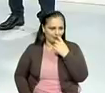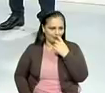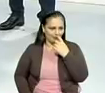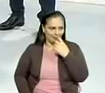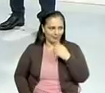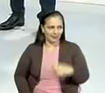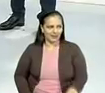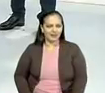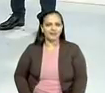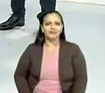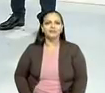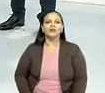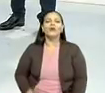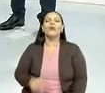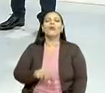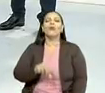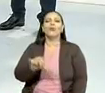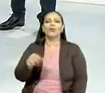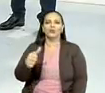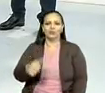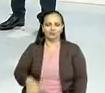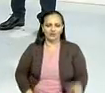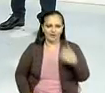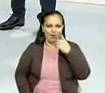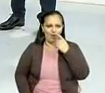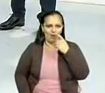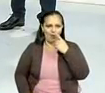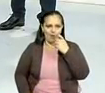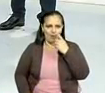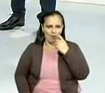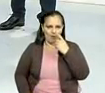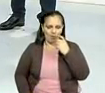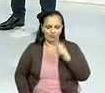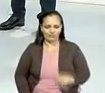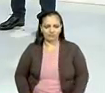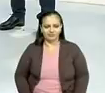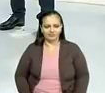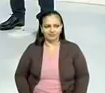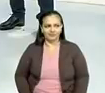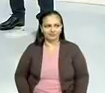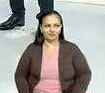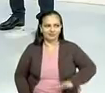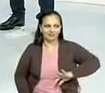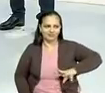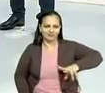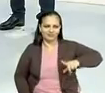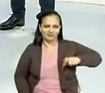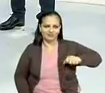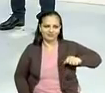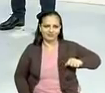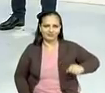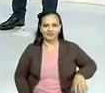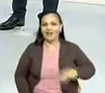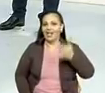aguayero. ¿Ah? Ese era guayero. Imagínate que un choro venga y me quite el teléfono y me diga eso. Yo solo quiero tomarme una foto para